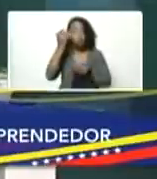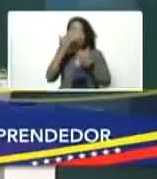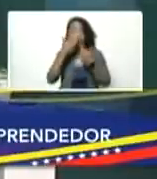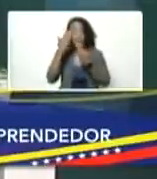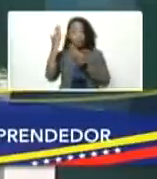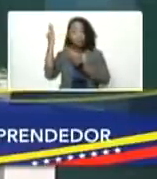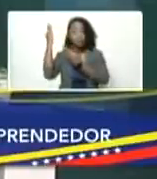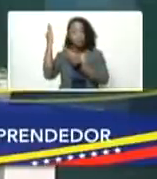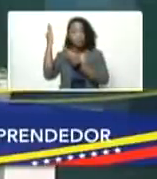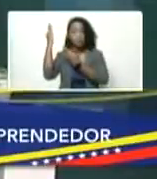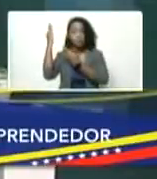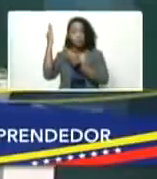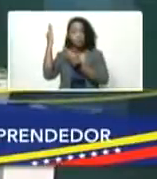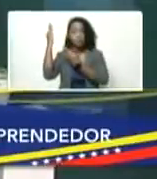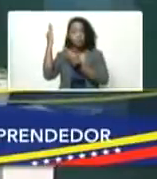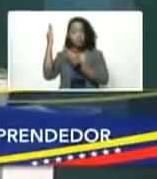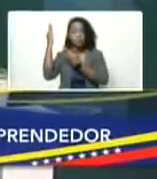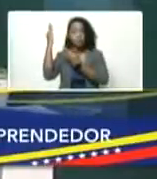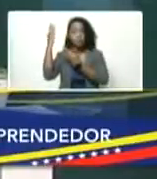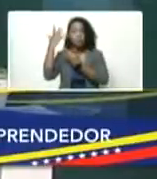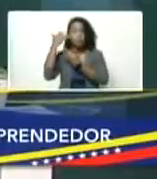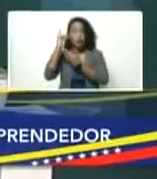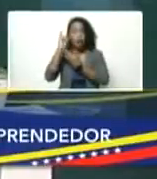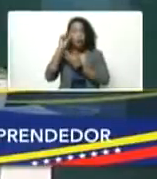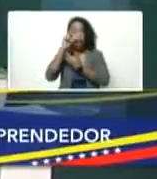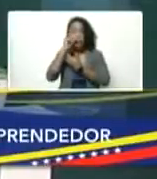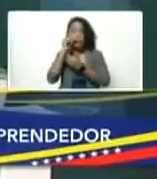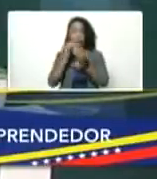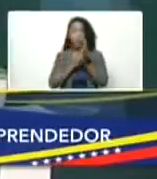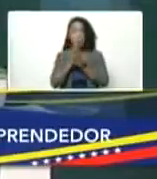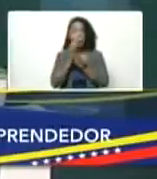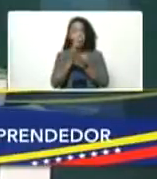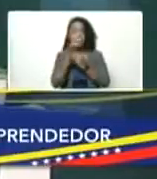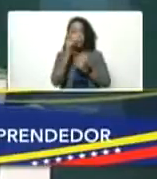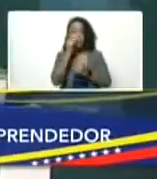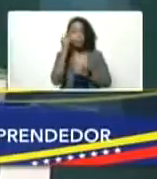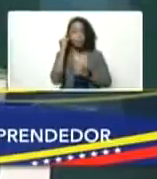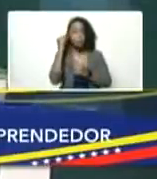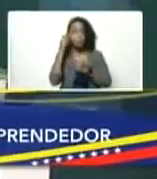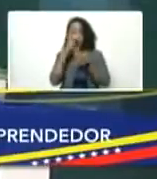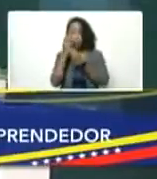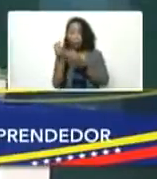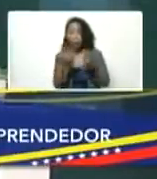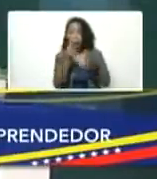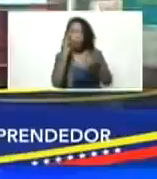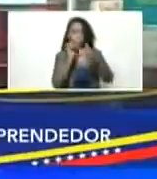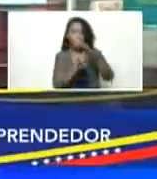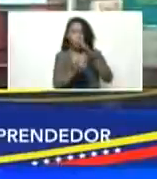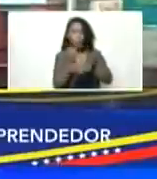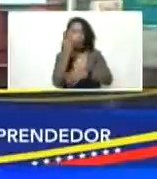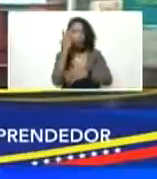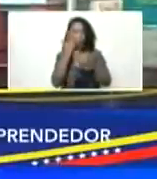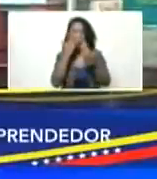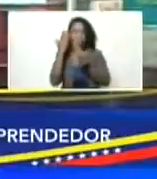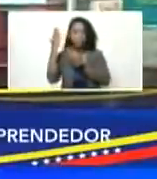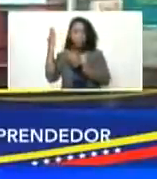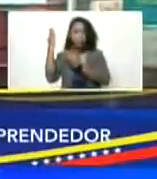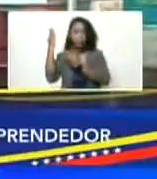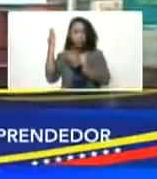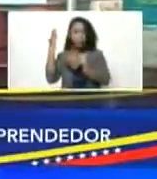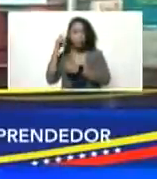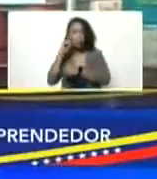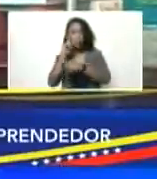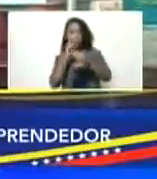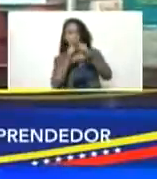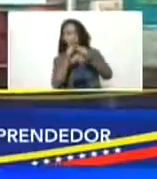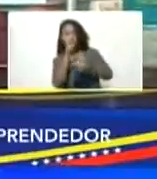bonita idea. Mira, aquí tenemos emprendedoras que hemos invitado al Palacio Presidencial. Allá está